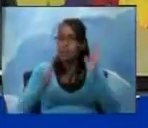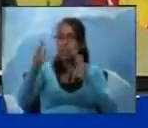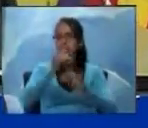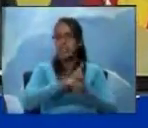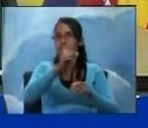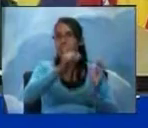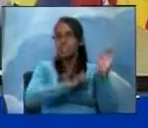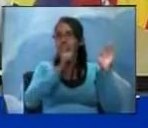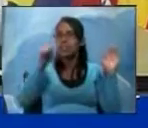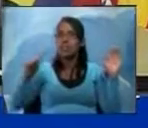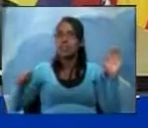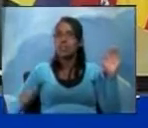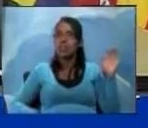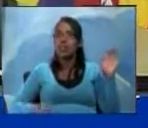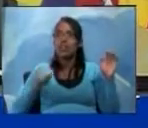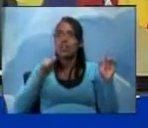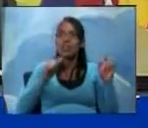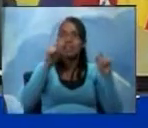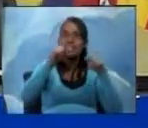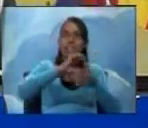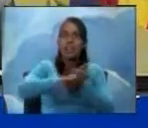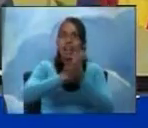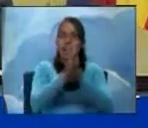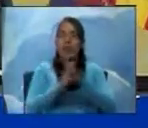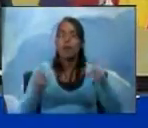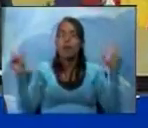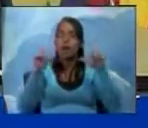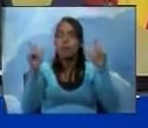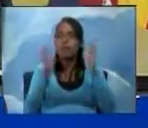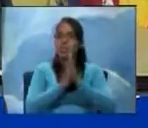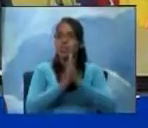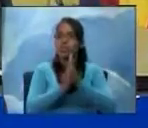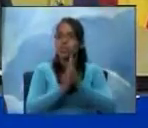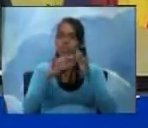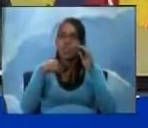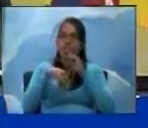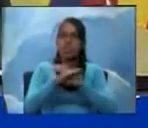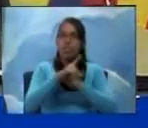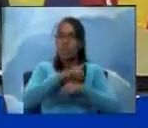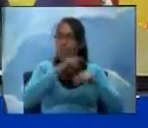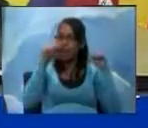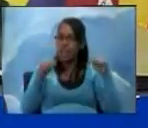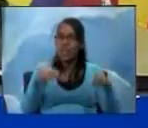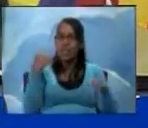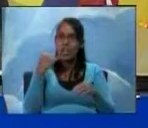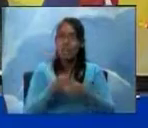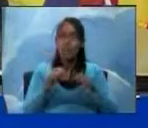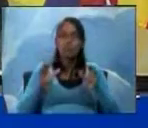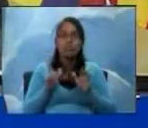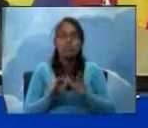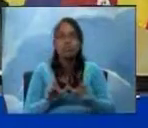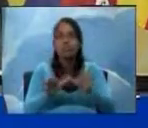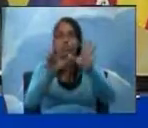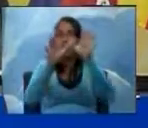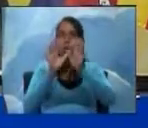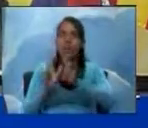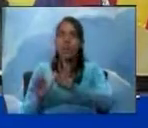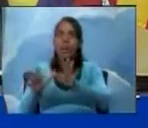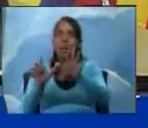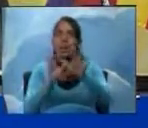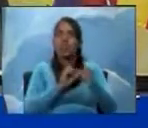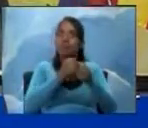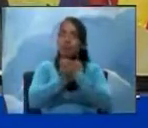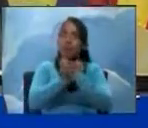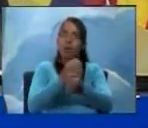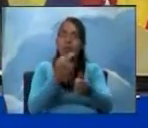presencia del Señor. Y se acaba el matutino y yo salgo de aquí como en el aire, volando, mis